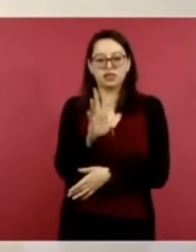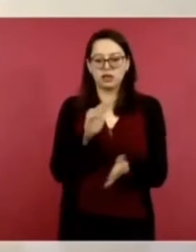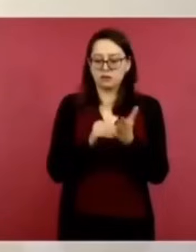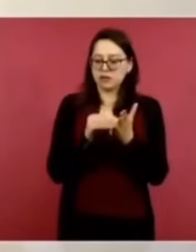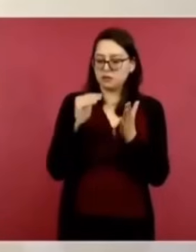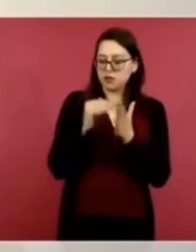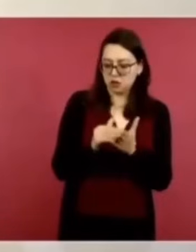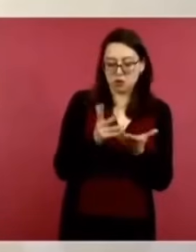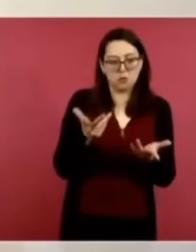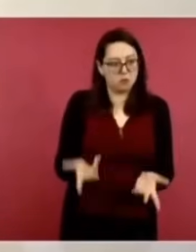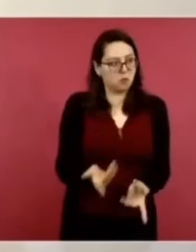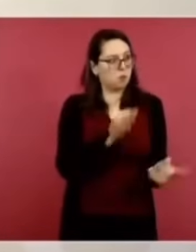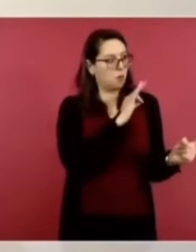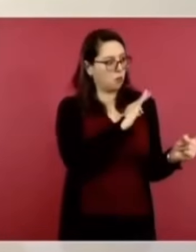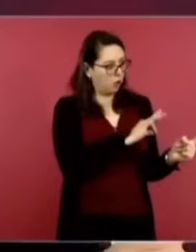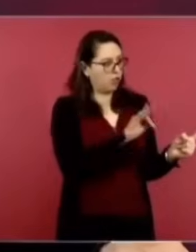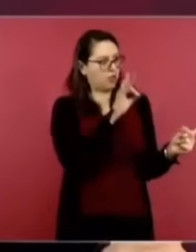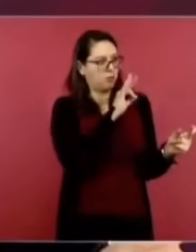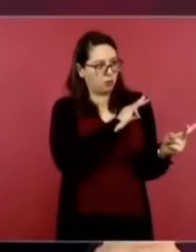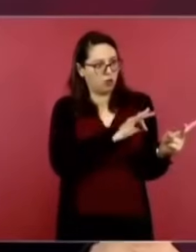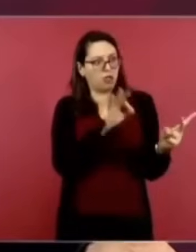Si no me lo puede decir cualquier